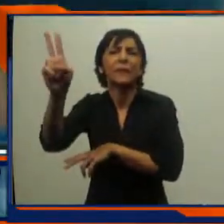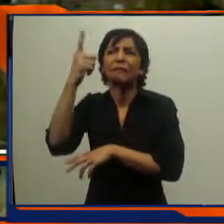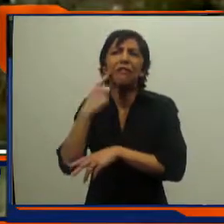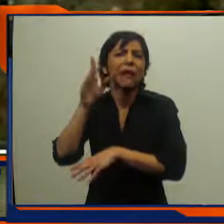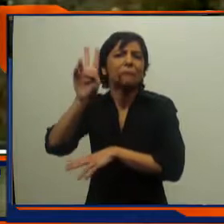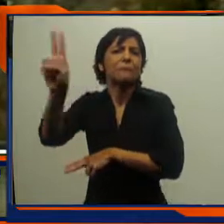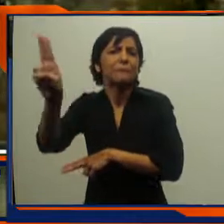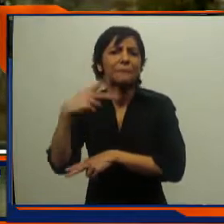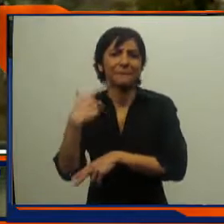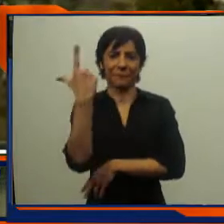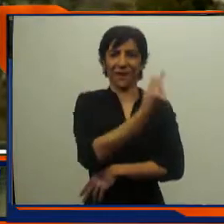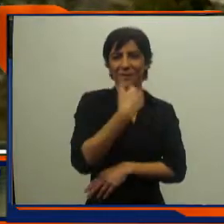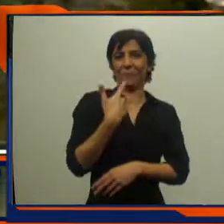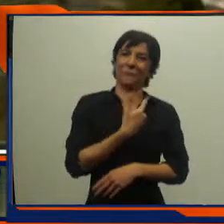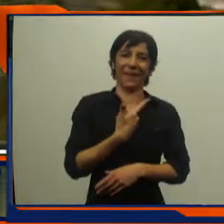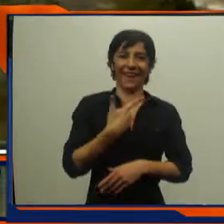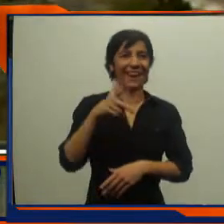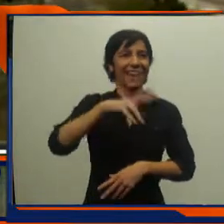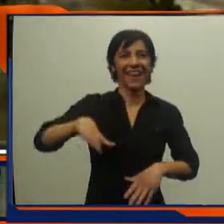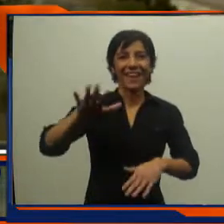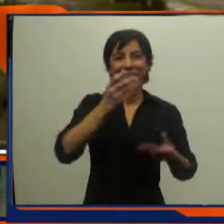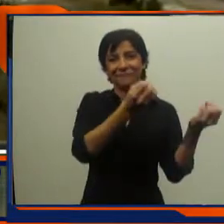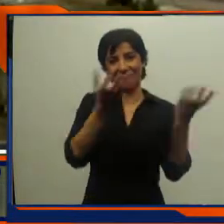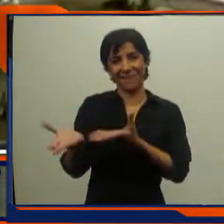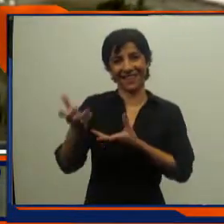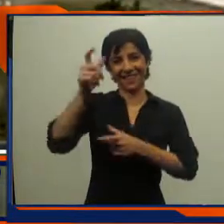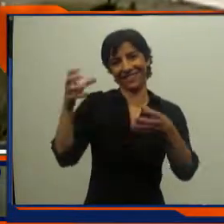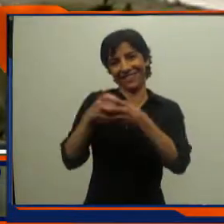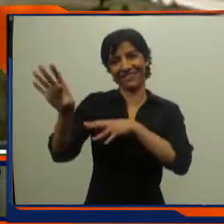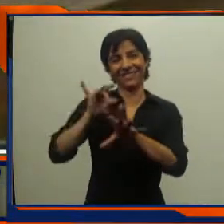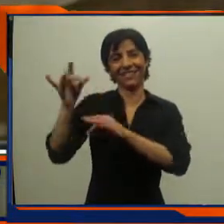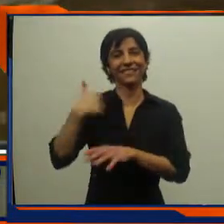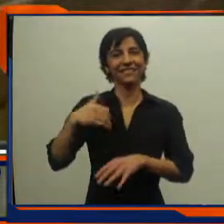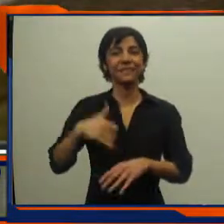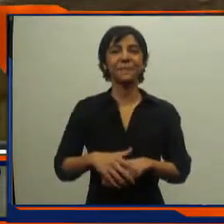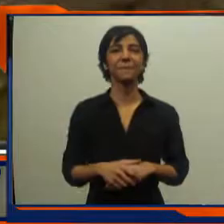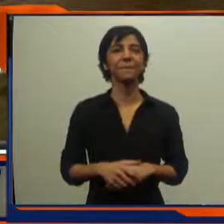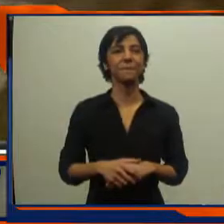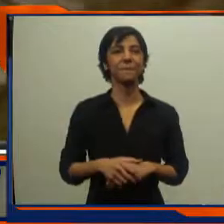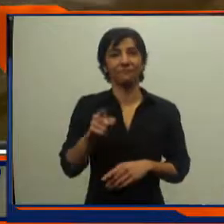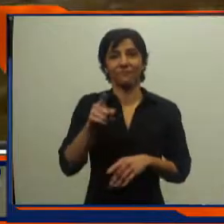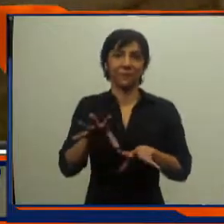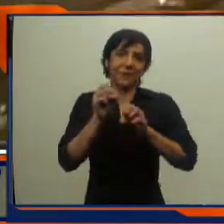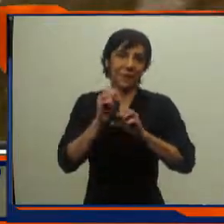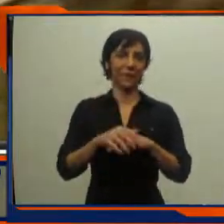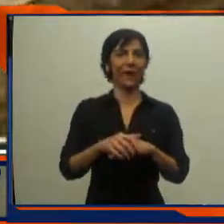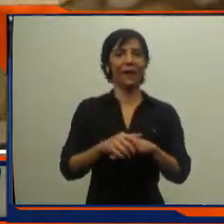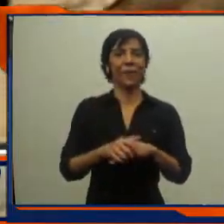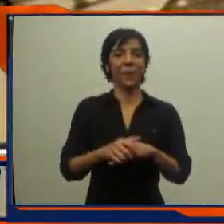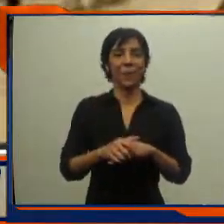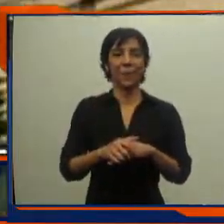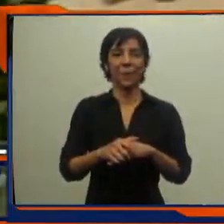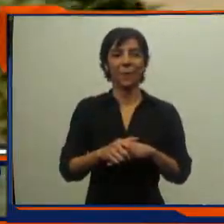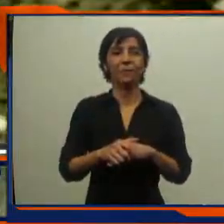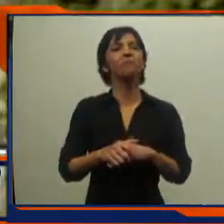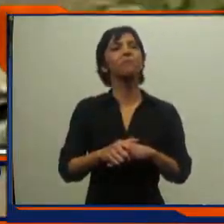nuestra selección. Desde tempranito, después empezaría, por supuesto, a lo largo